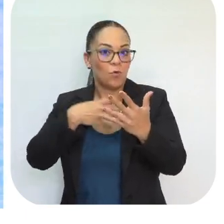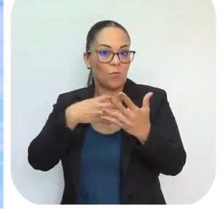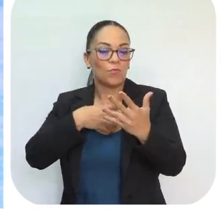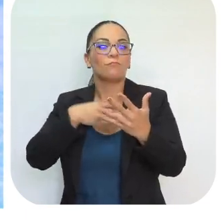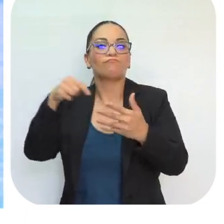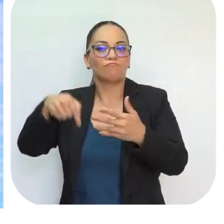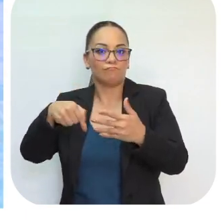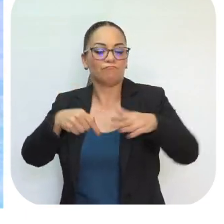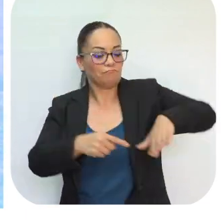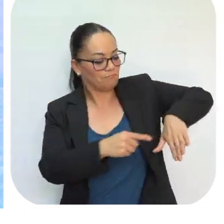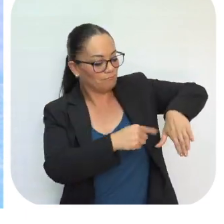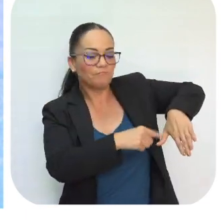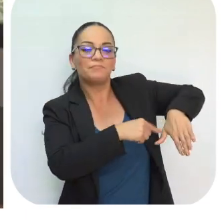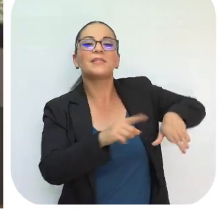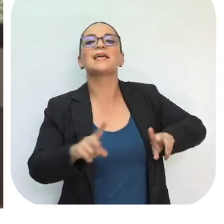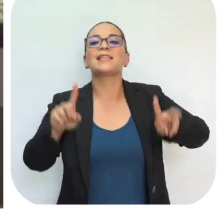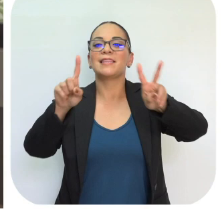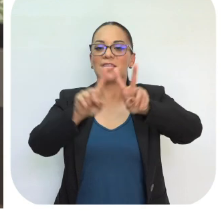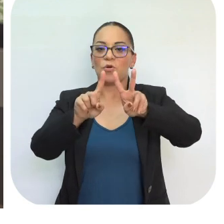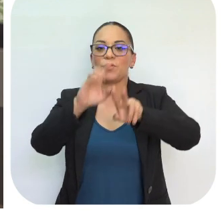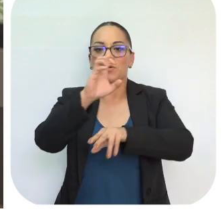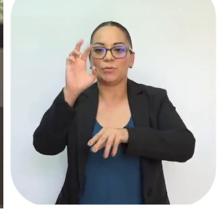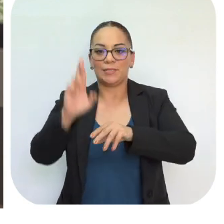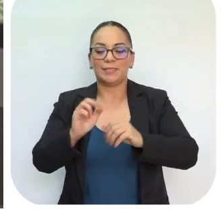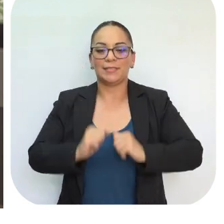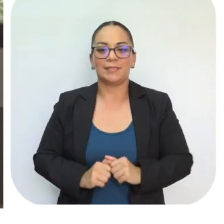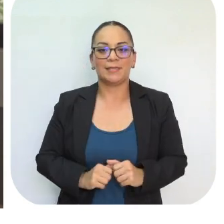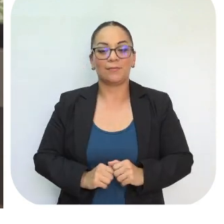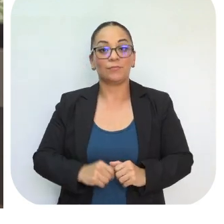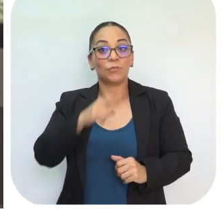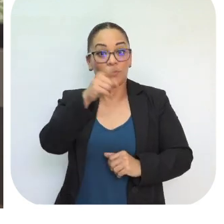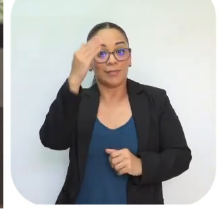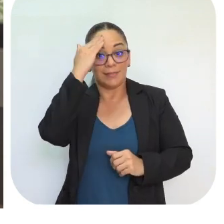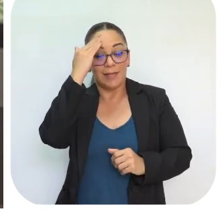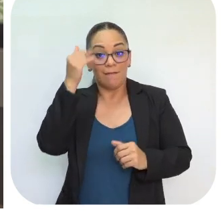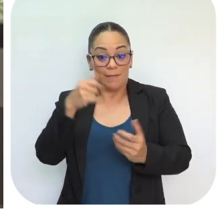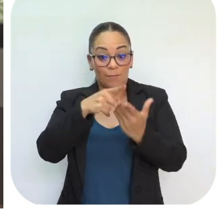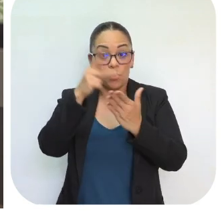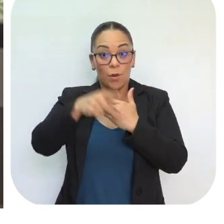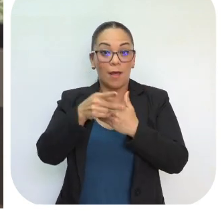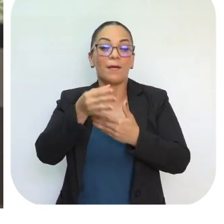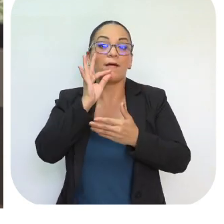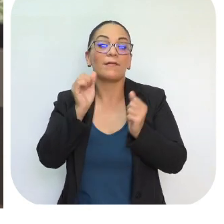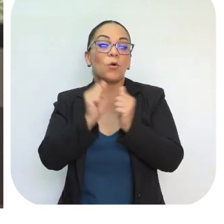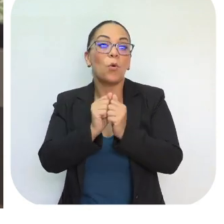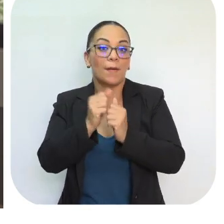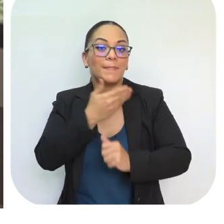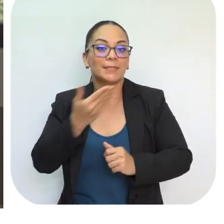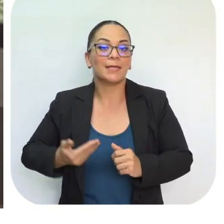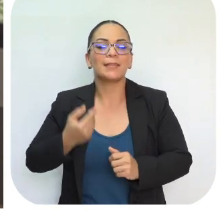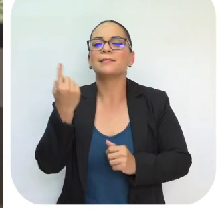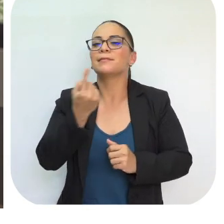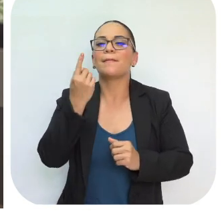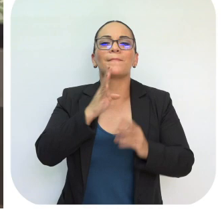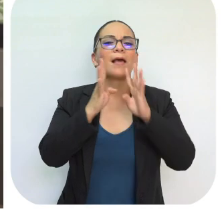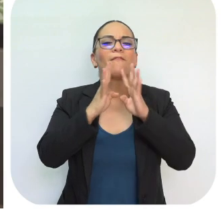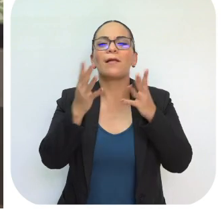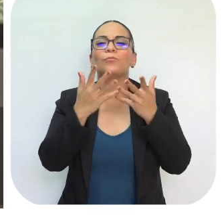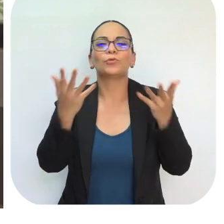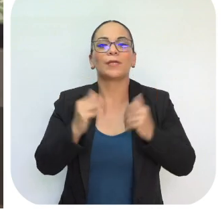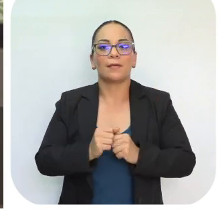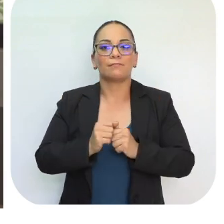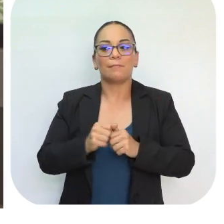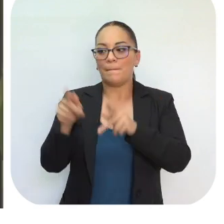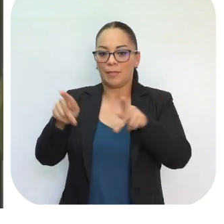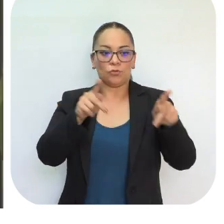Costa Rica. Ustedes saben que estos Cafeteando con el Presidente siempre hablamos del éxito de las